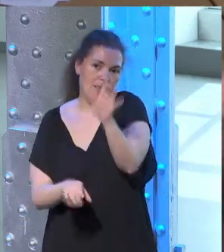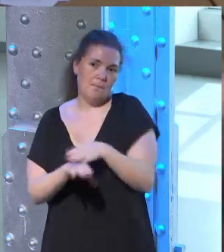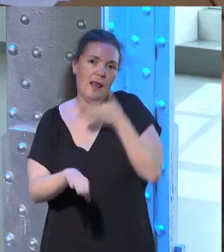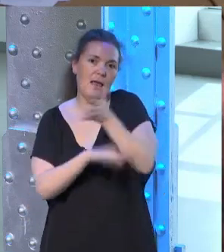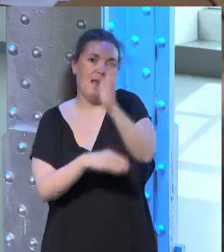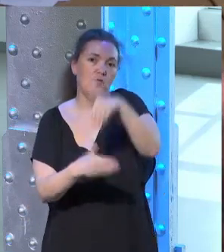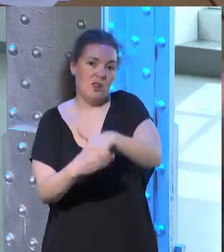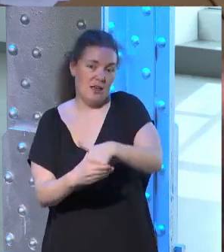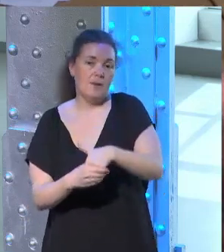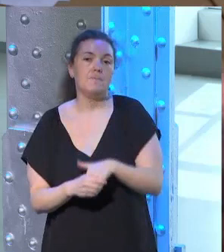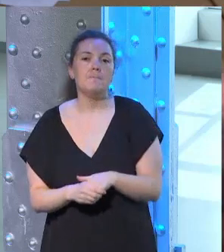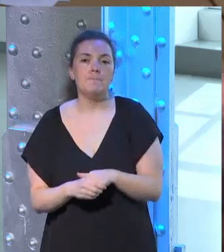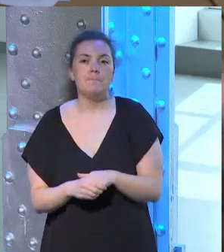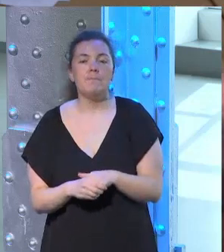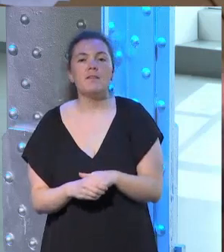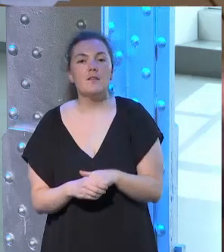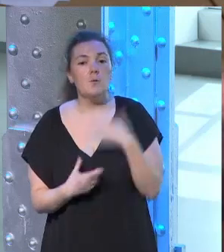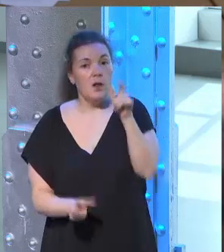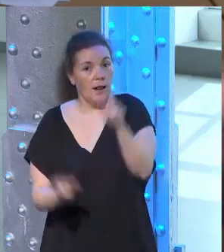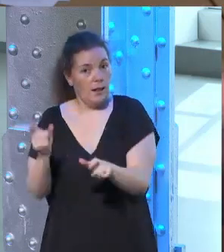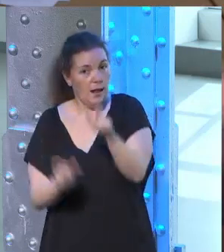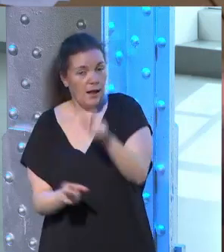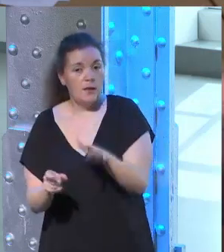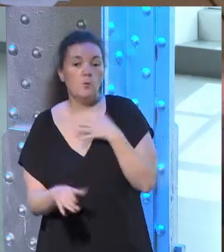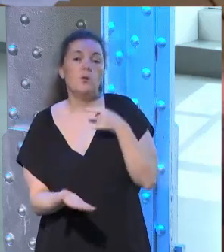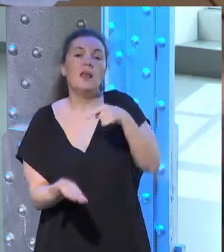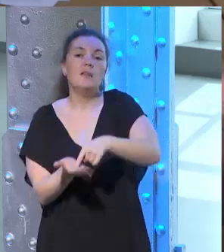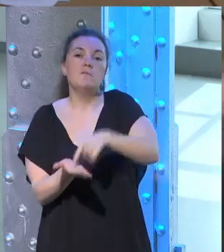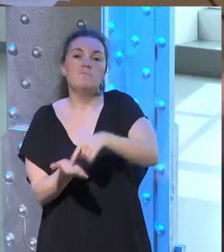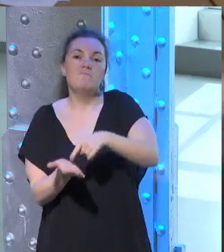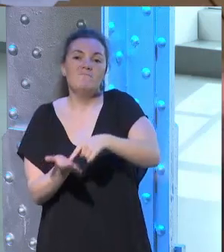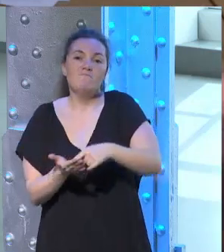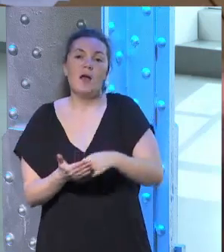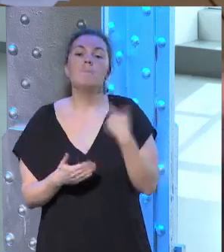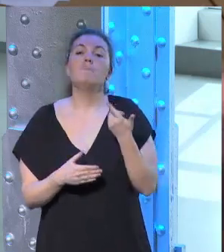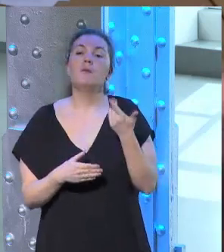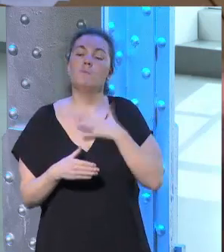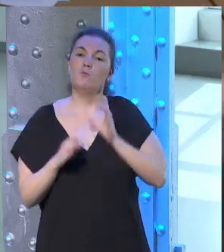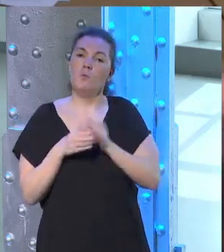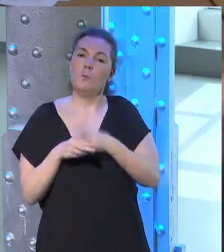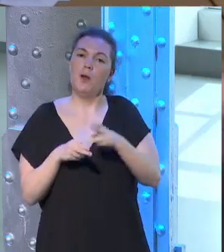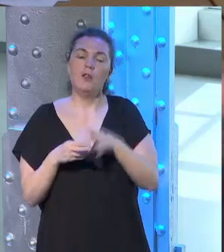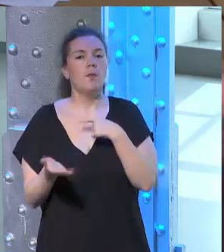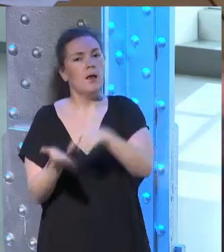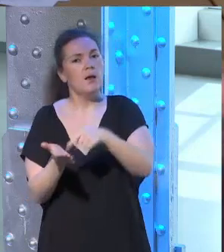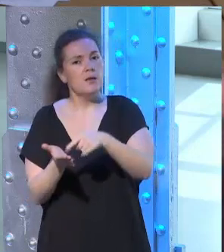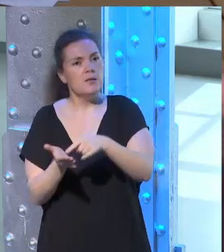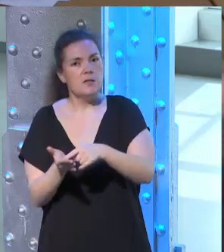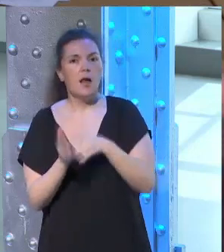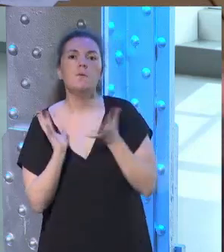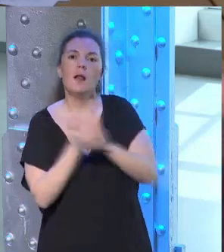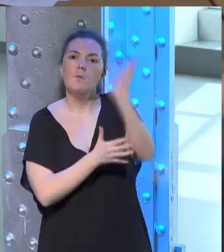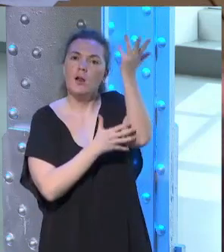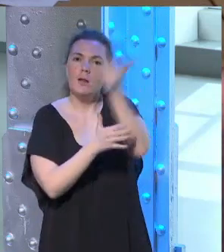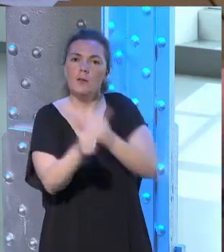porque también los ciudadanos y ciudadanas, cuando exigimos a nuestros representantes políticos, tenemos que exigirles que pongan el cambio climático